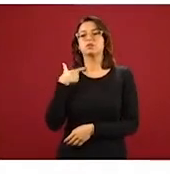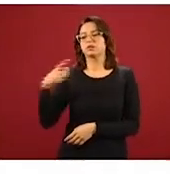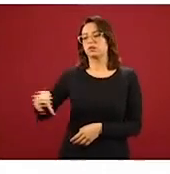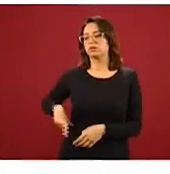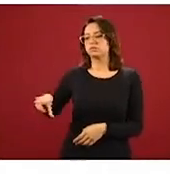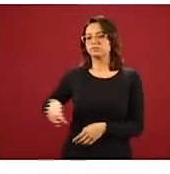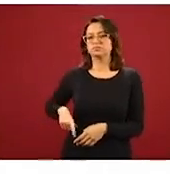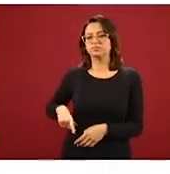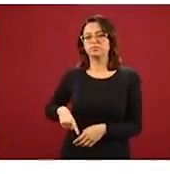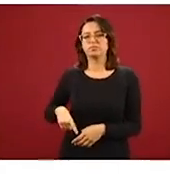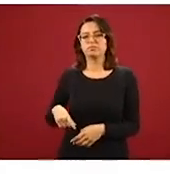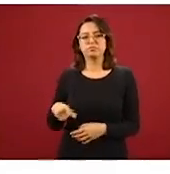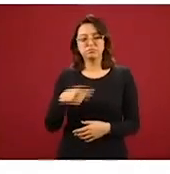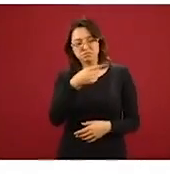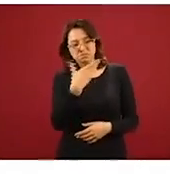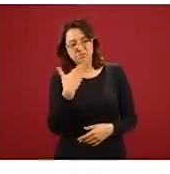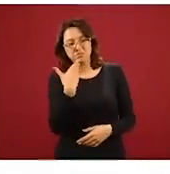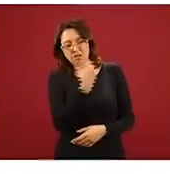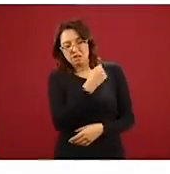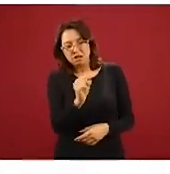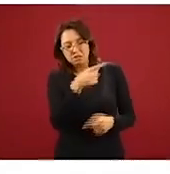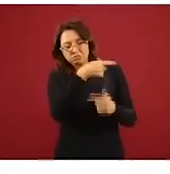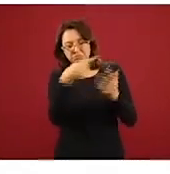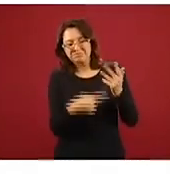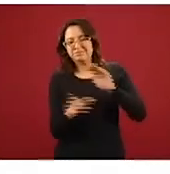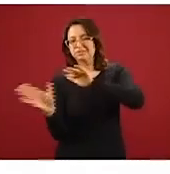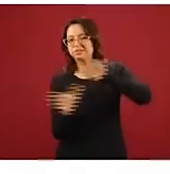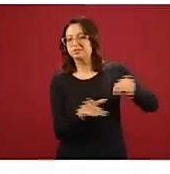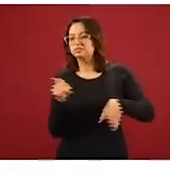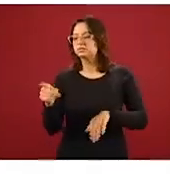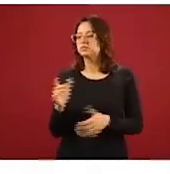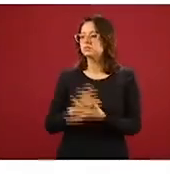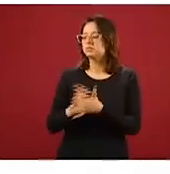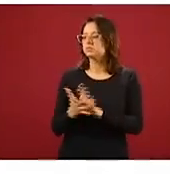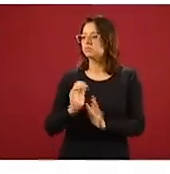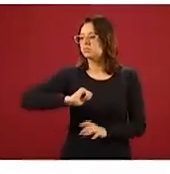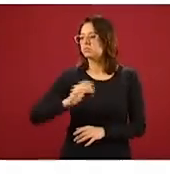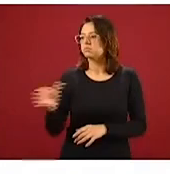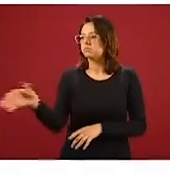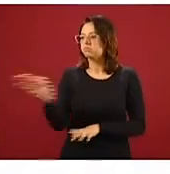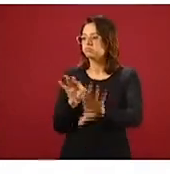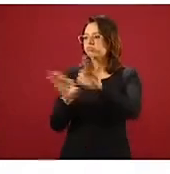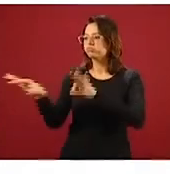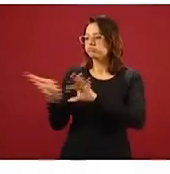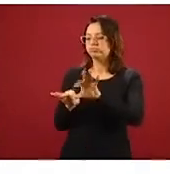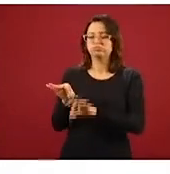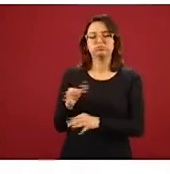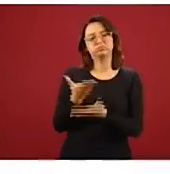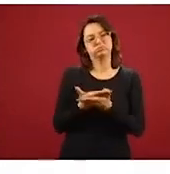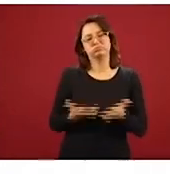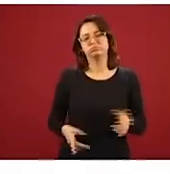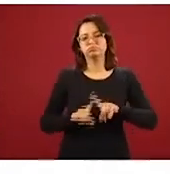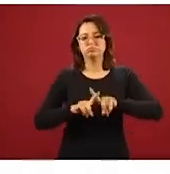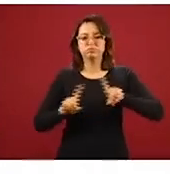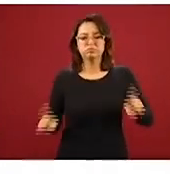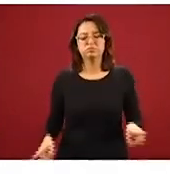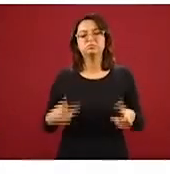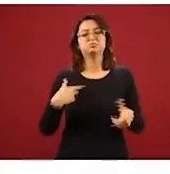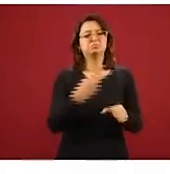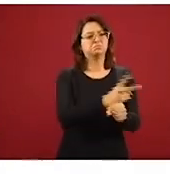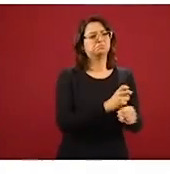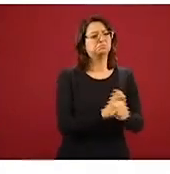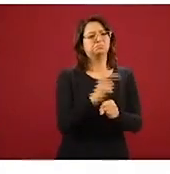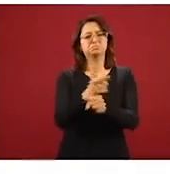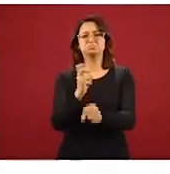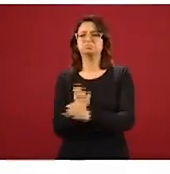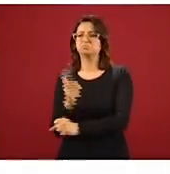que hacían los titulares del Instituto Mexicano del Seguro Social. Aquí una convocatoria muy bien organizada, muy robusta,